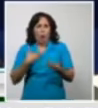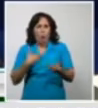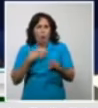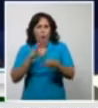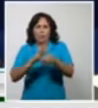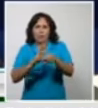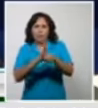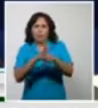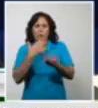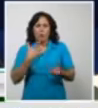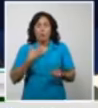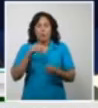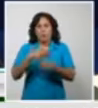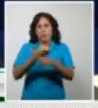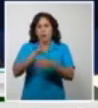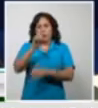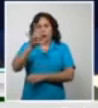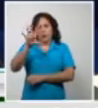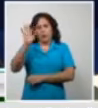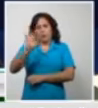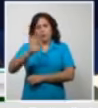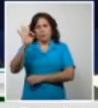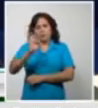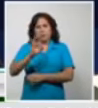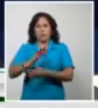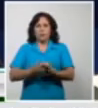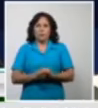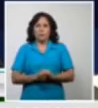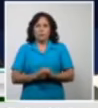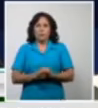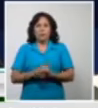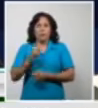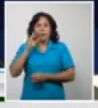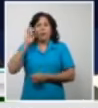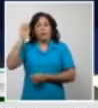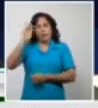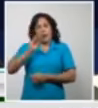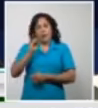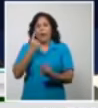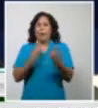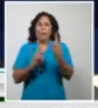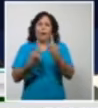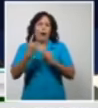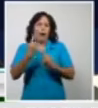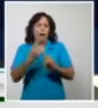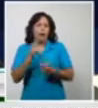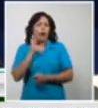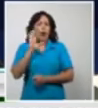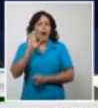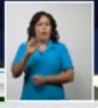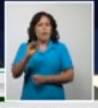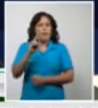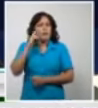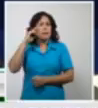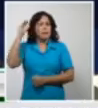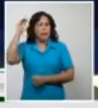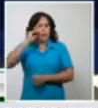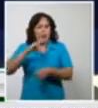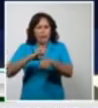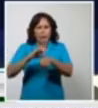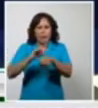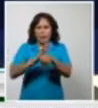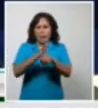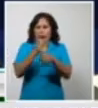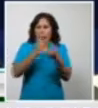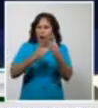el 25%, y aunque muchas veces esta fuente aparece, pero de todas formas se